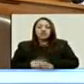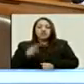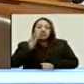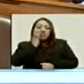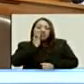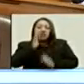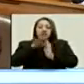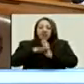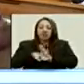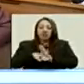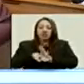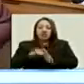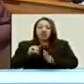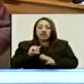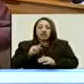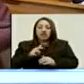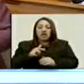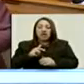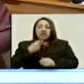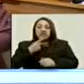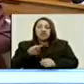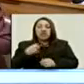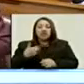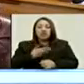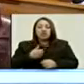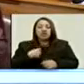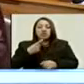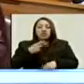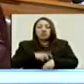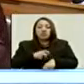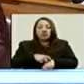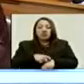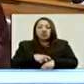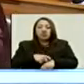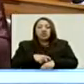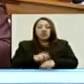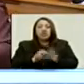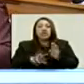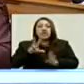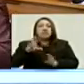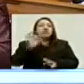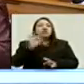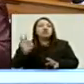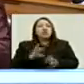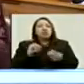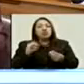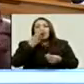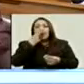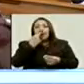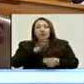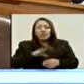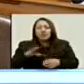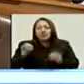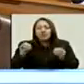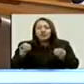madre menor, y las tasas lo dicen, señora presidenta, estamos en un orden del 13%, y en algunas